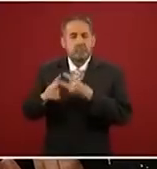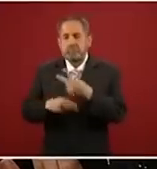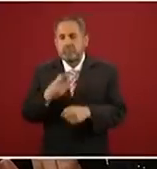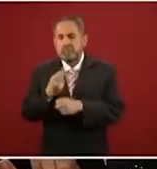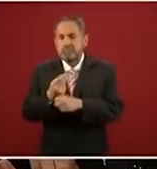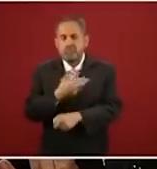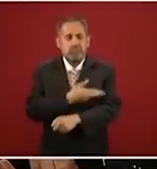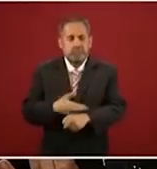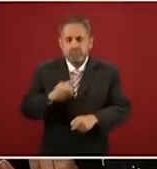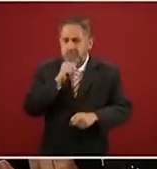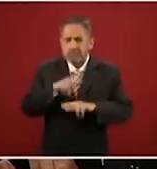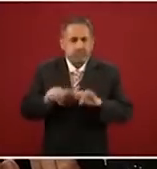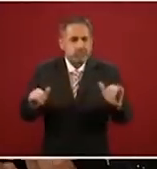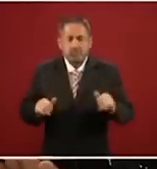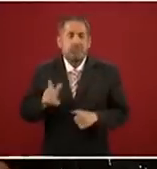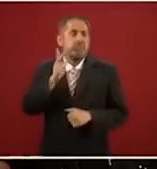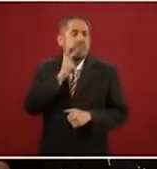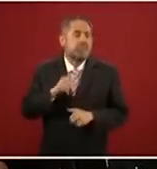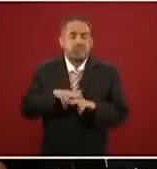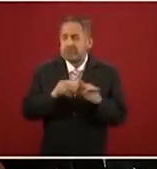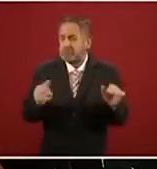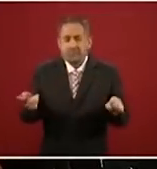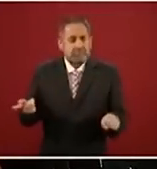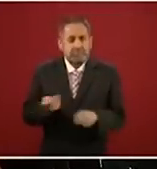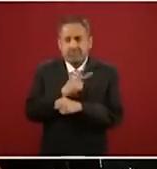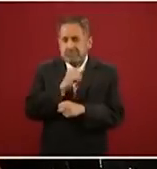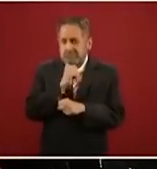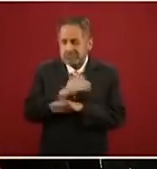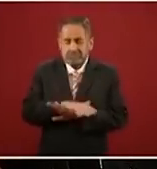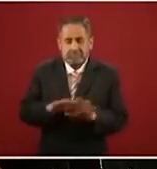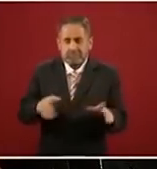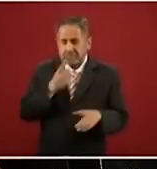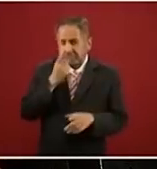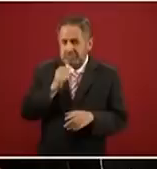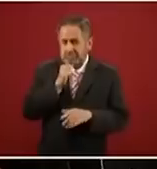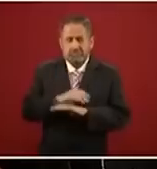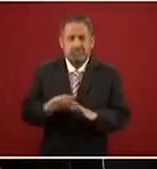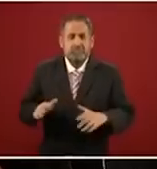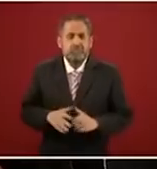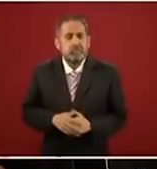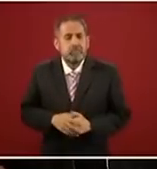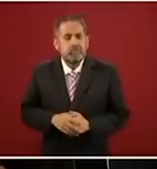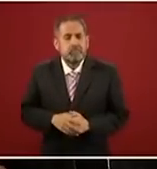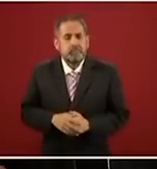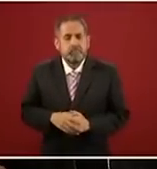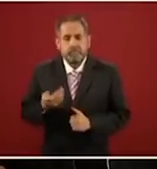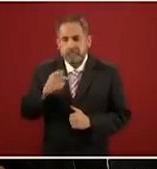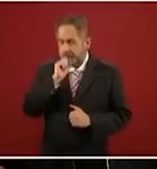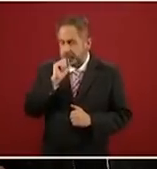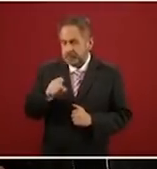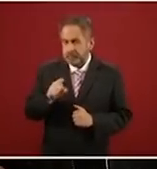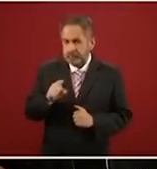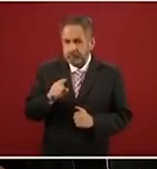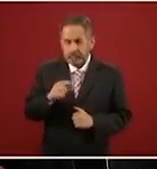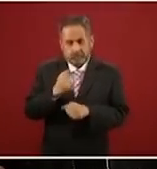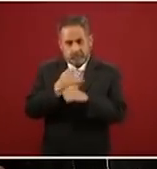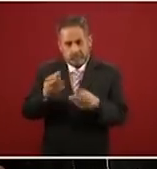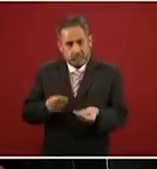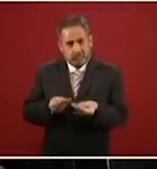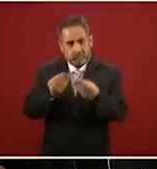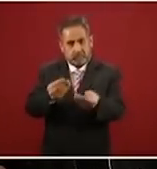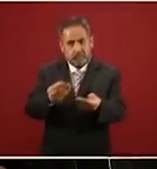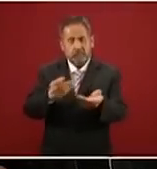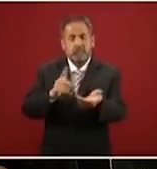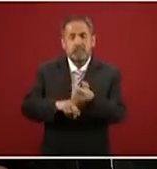externado nadie en pemex y no nos ha dicho nada pero también le vengo a informar que